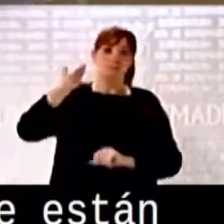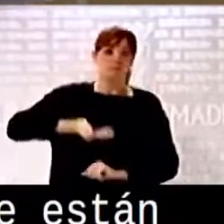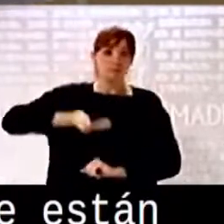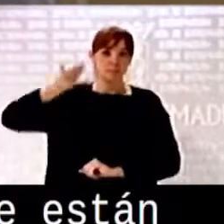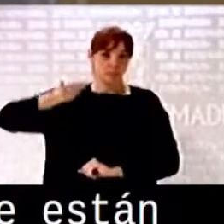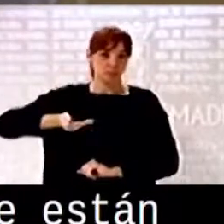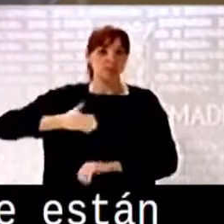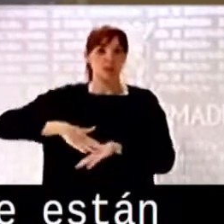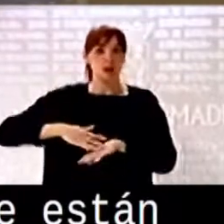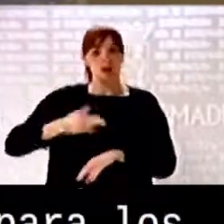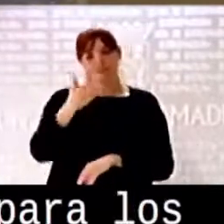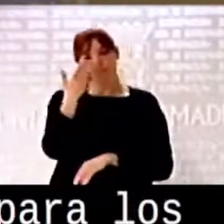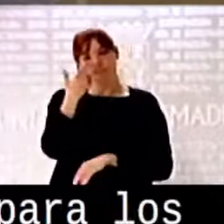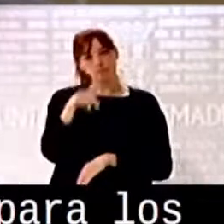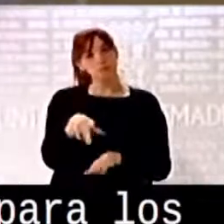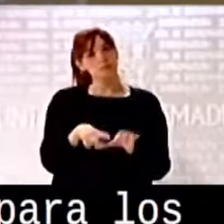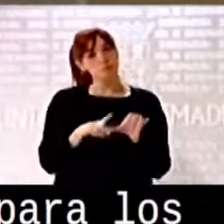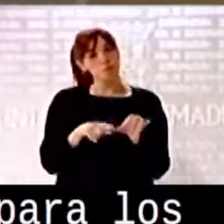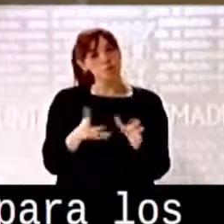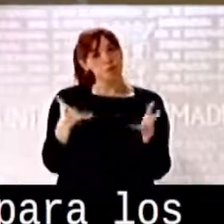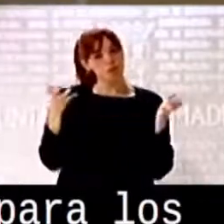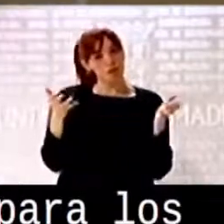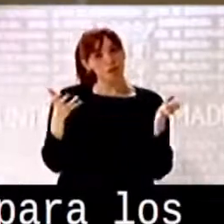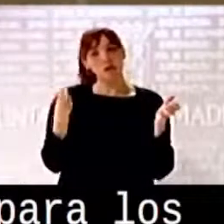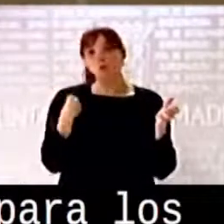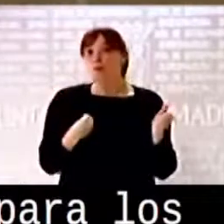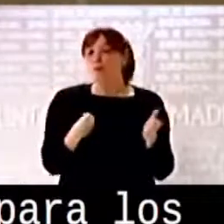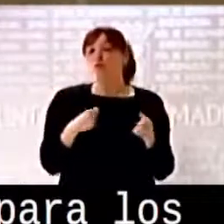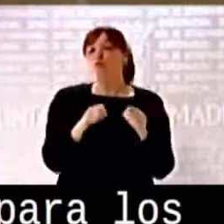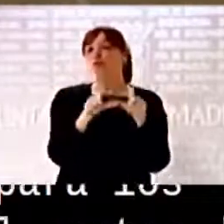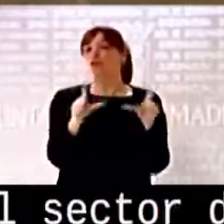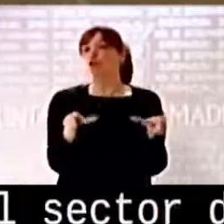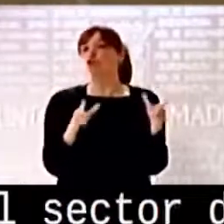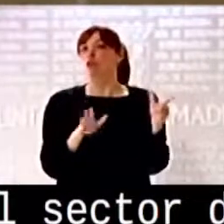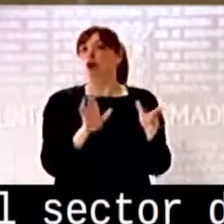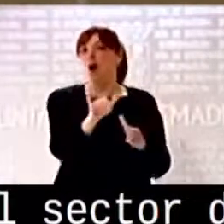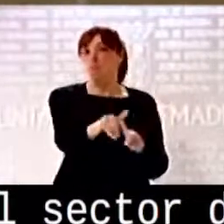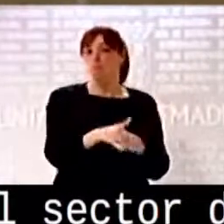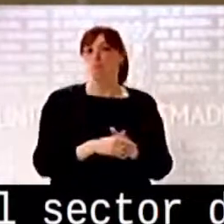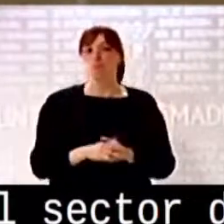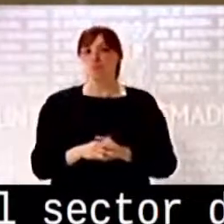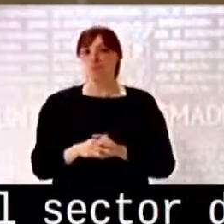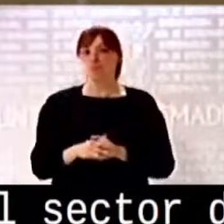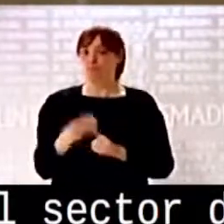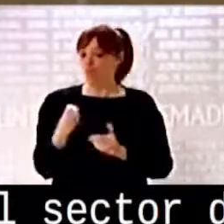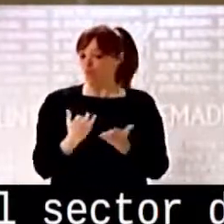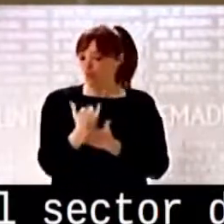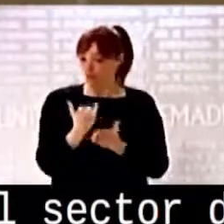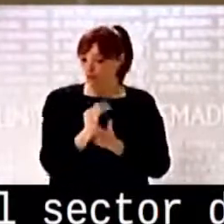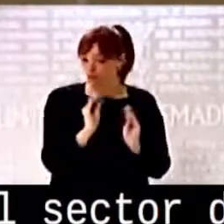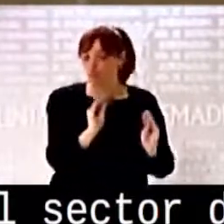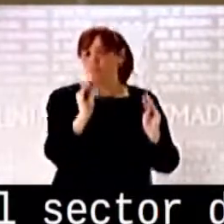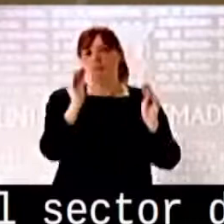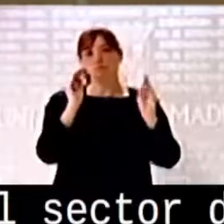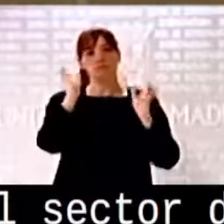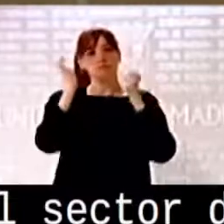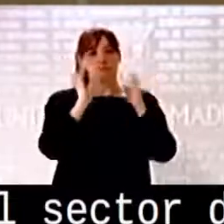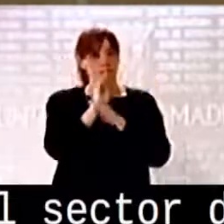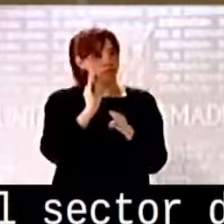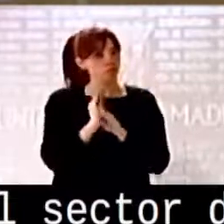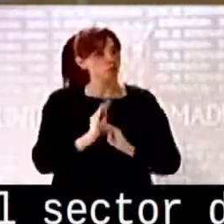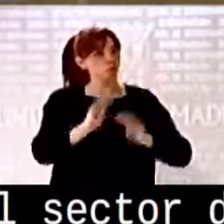importante para los intereses de Extremadura como es el sector del campo, como es su agricultura y su